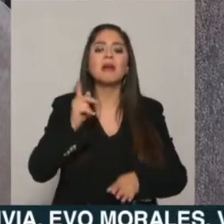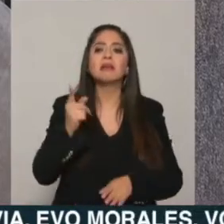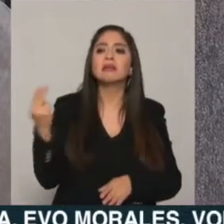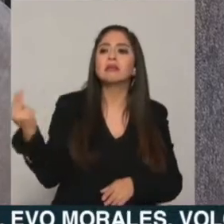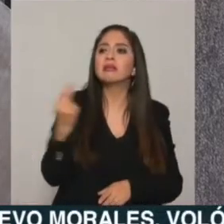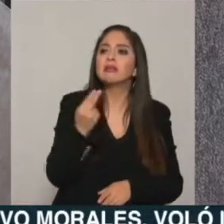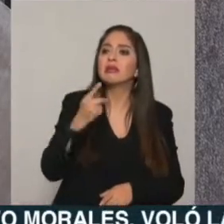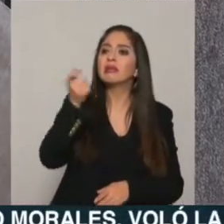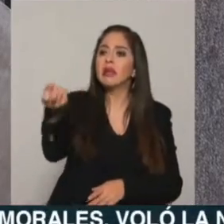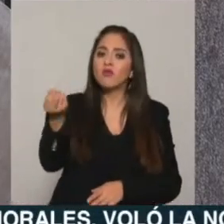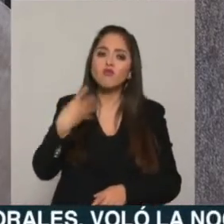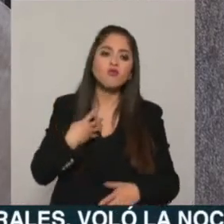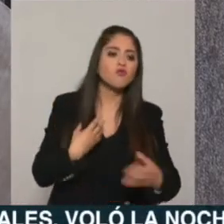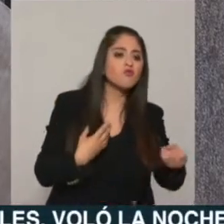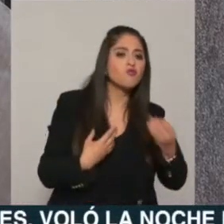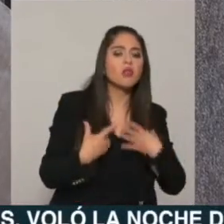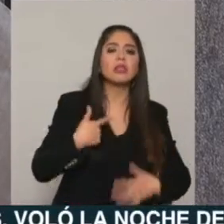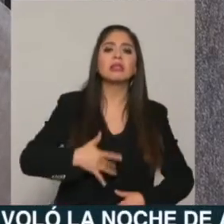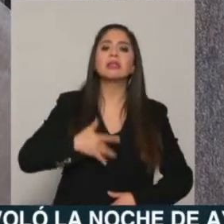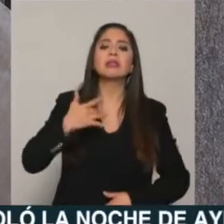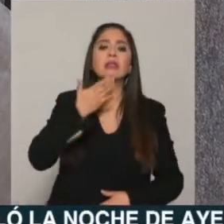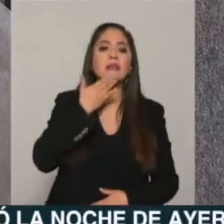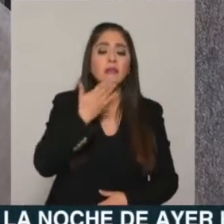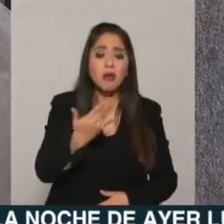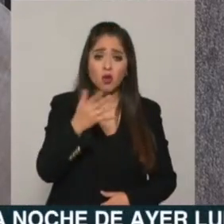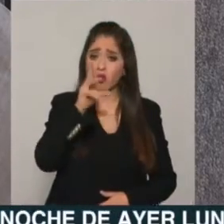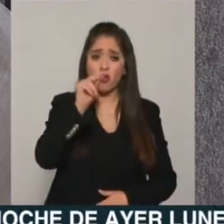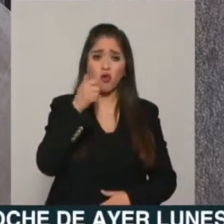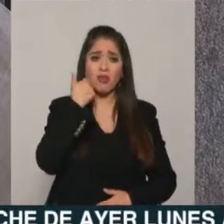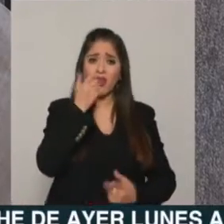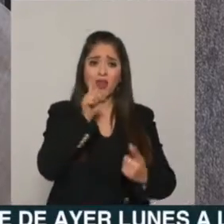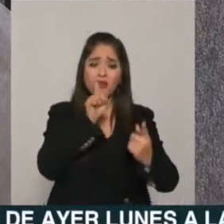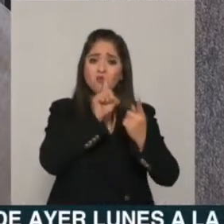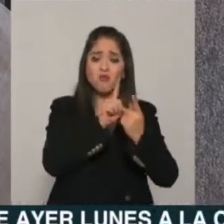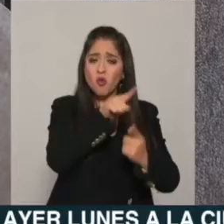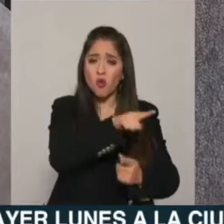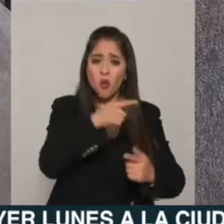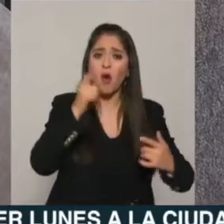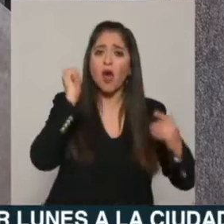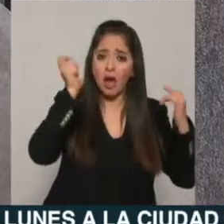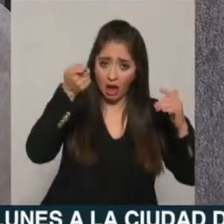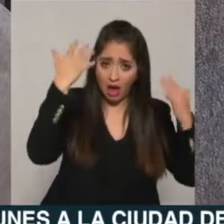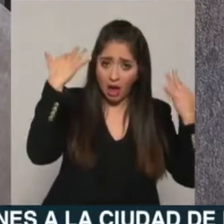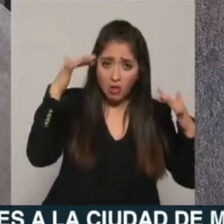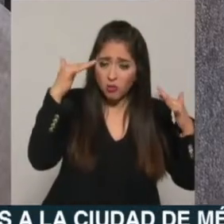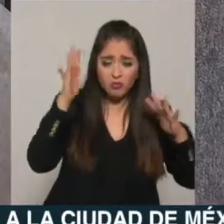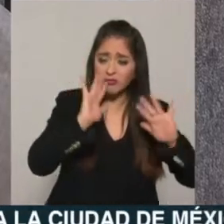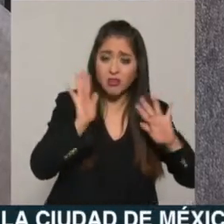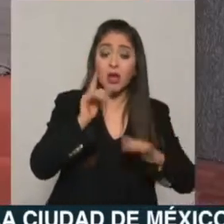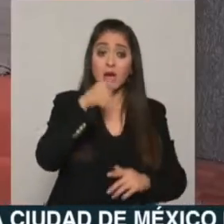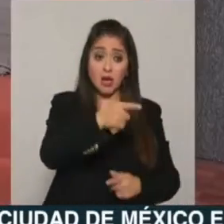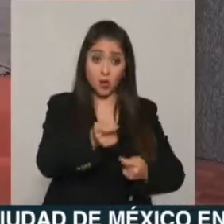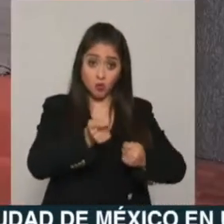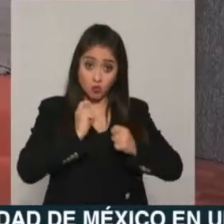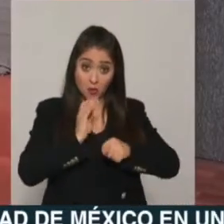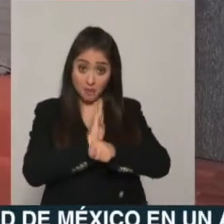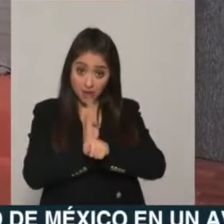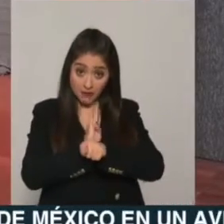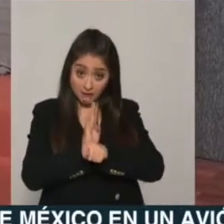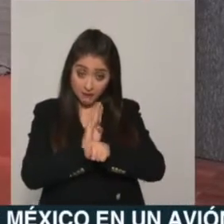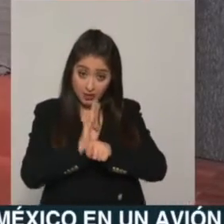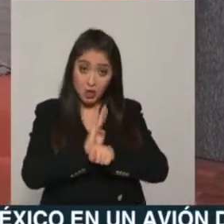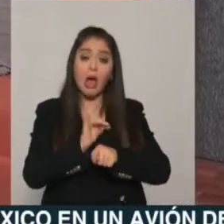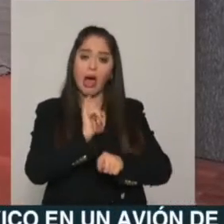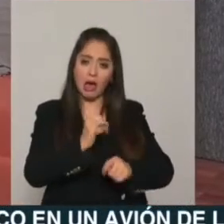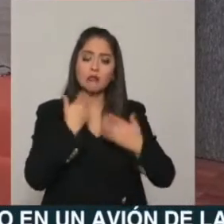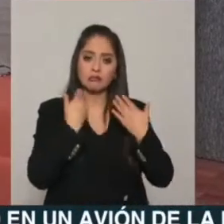satisfactores. No quiere una relación con adultos más que aquellos que les prometan beneficios. ¿Qué le parece si ahora vamos a escuchar qué es